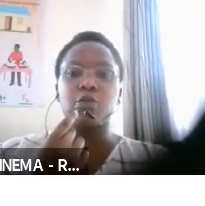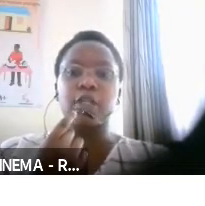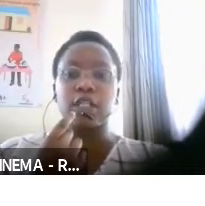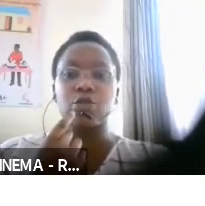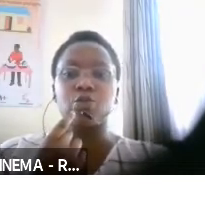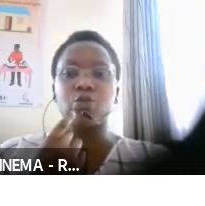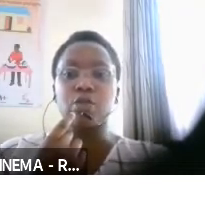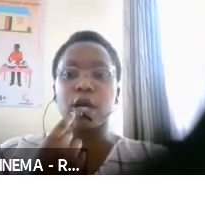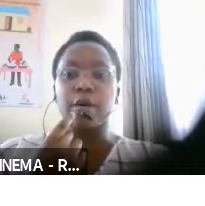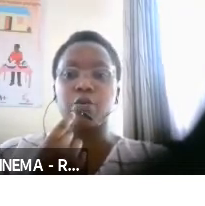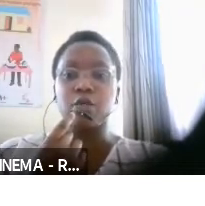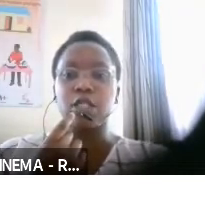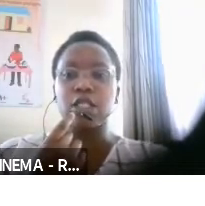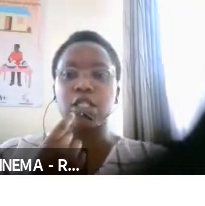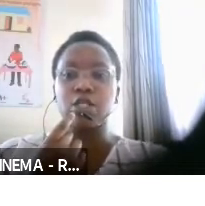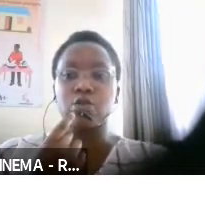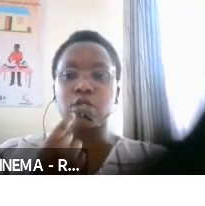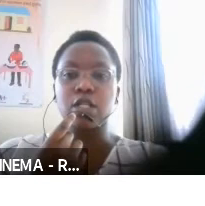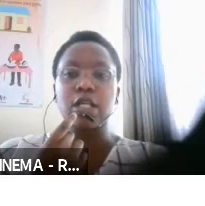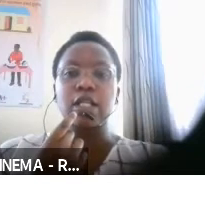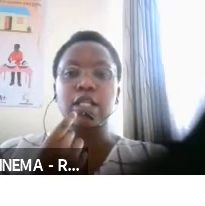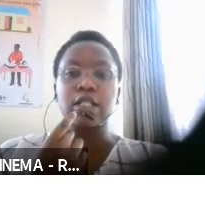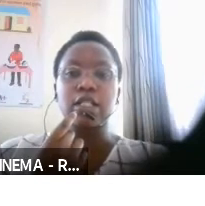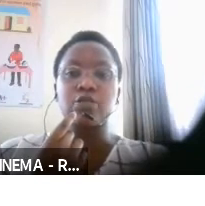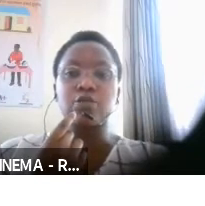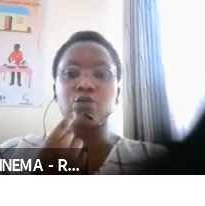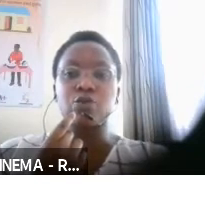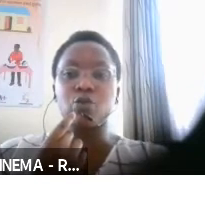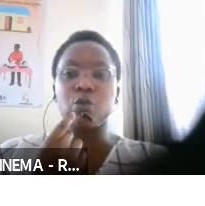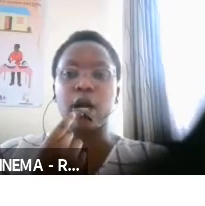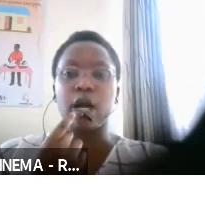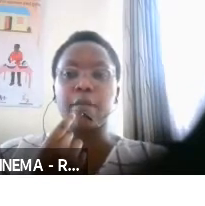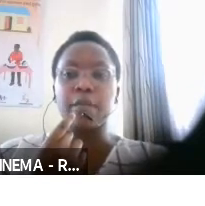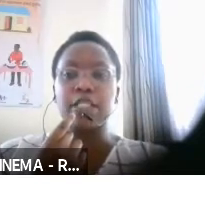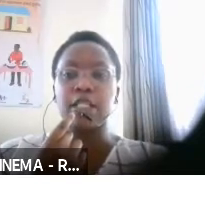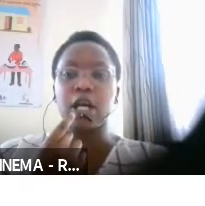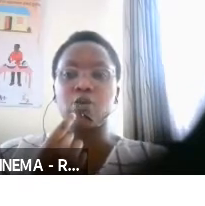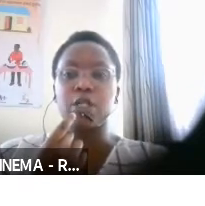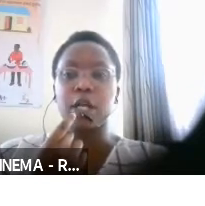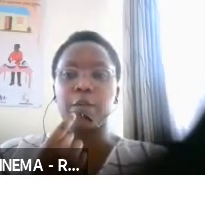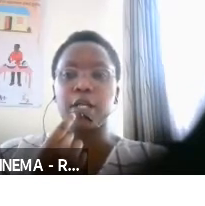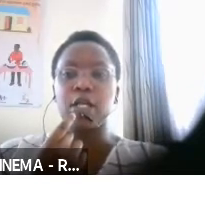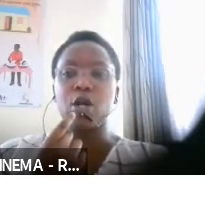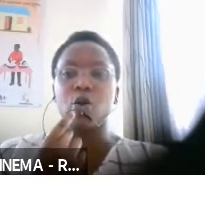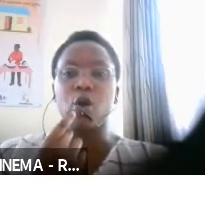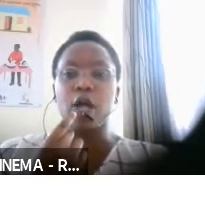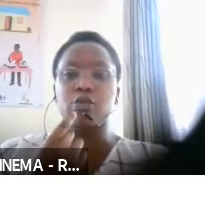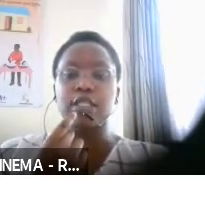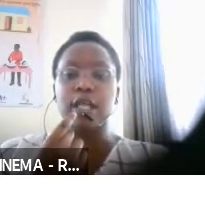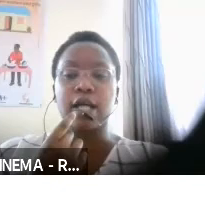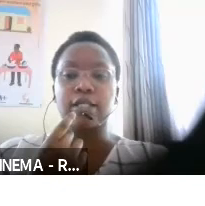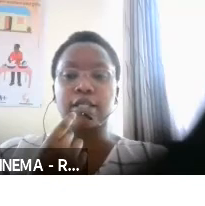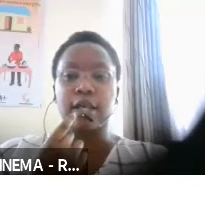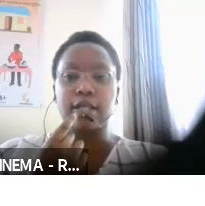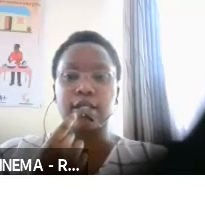rusange bw'ubufatanye no guhuza abantu bose n'isi yose, ndetse n'icyifuzo cyo kubaka amatsinda ahuriye hamwe ngo